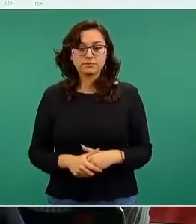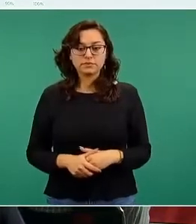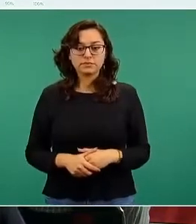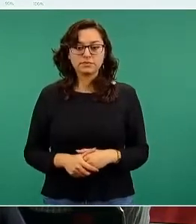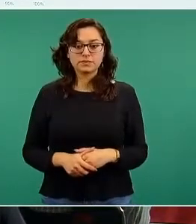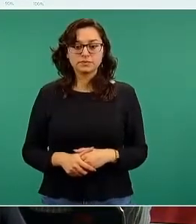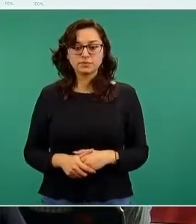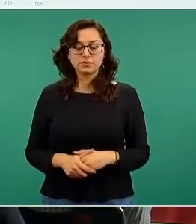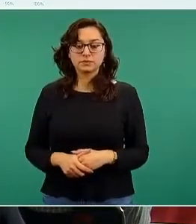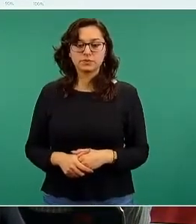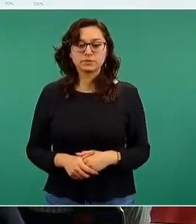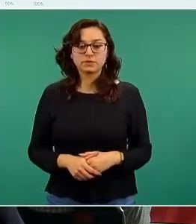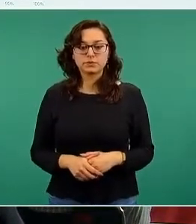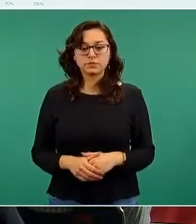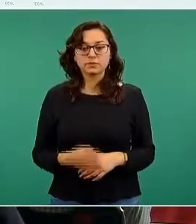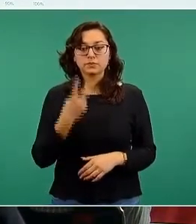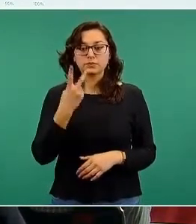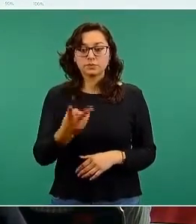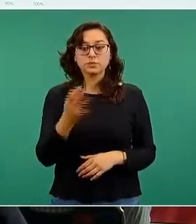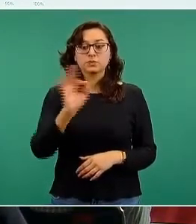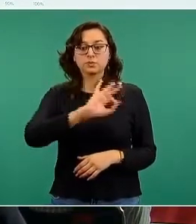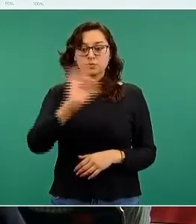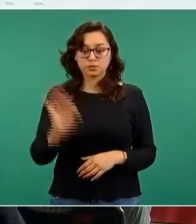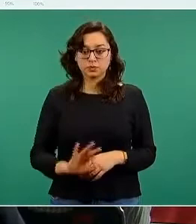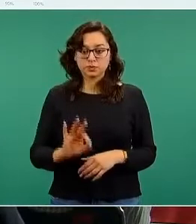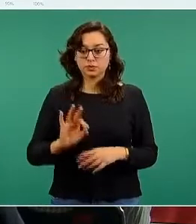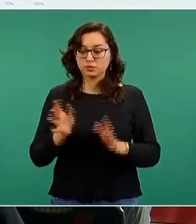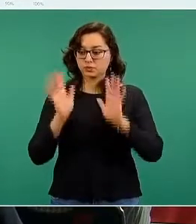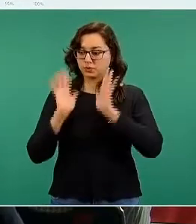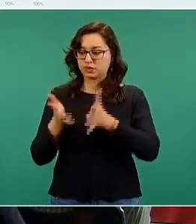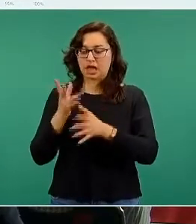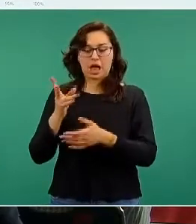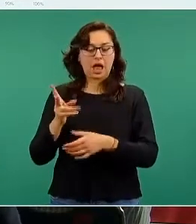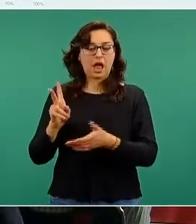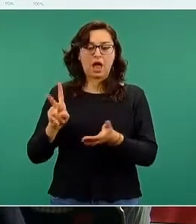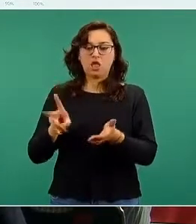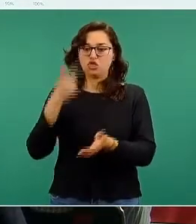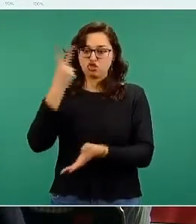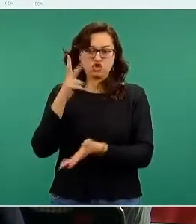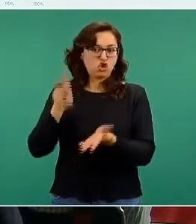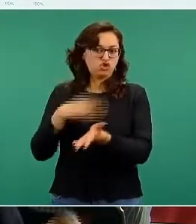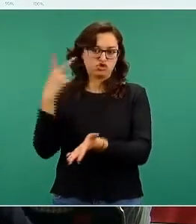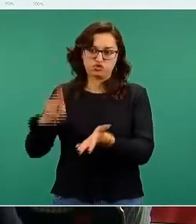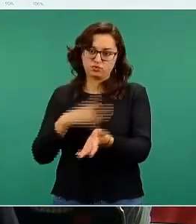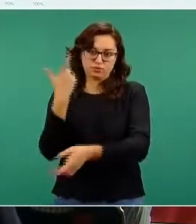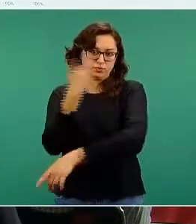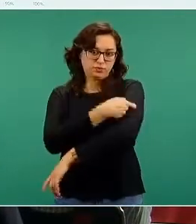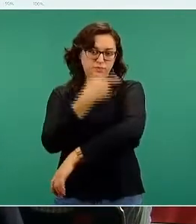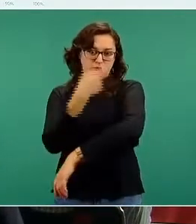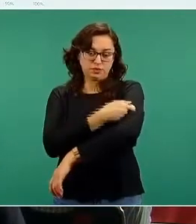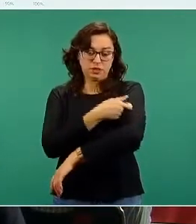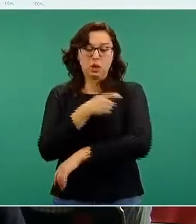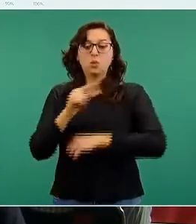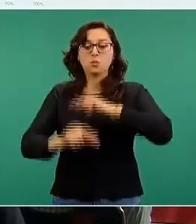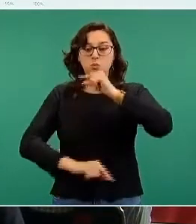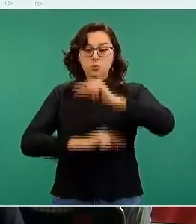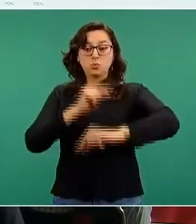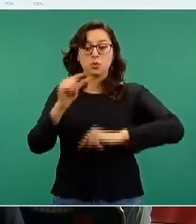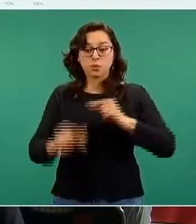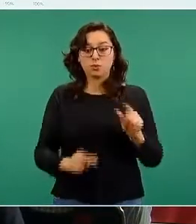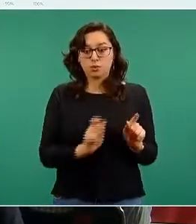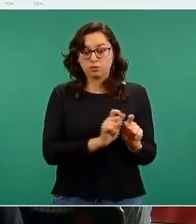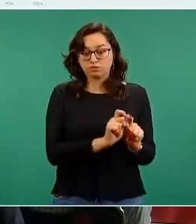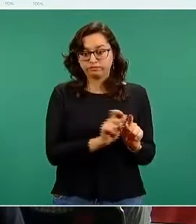2% es el avance porcentual de los esquemas completos. Iremos viendo cómo esta barra se va poniendo roja en la medida en que se